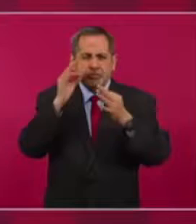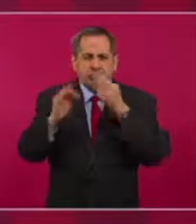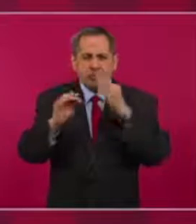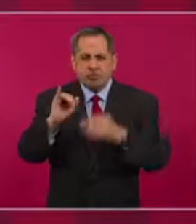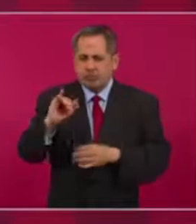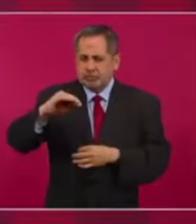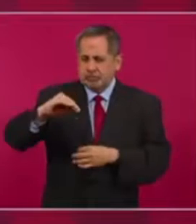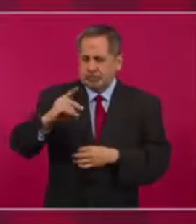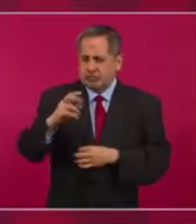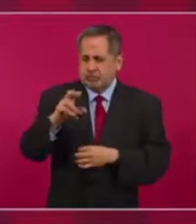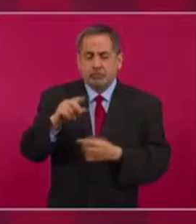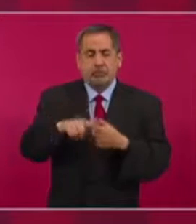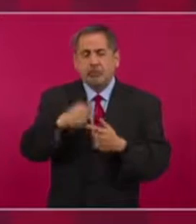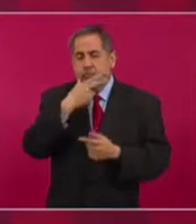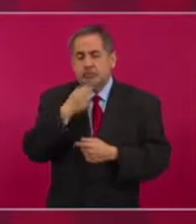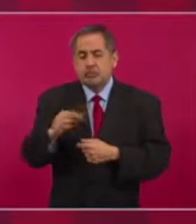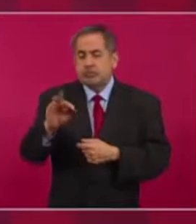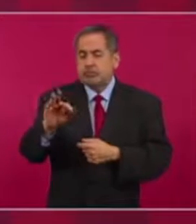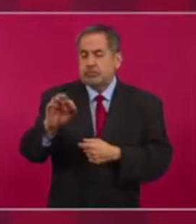Fernando del Paso.